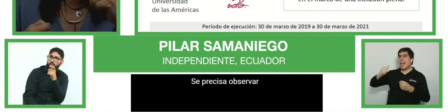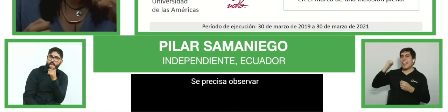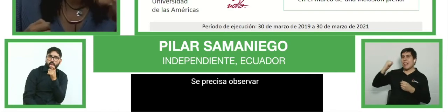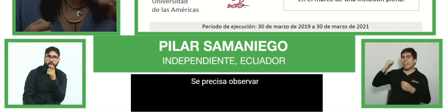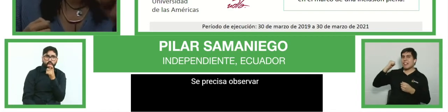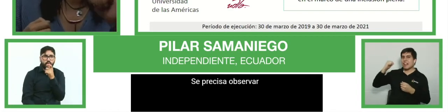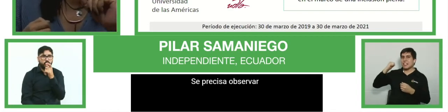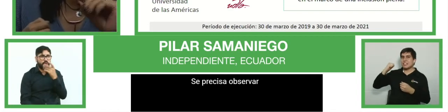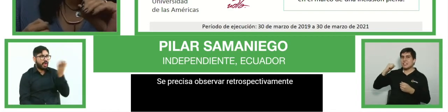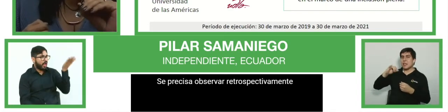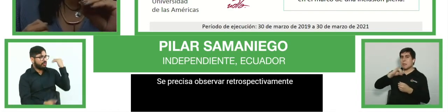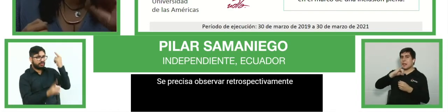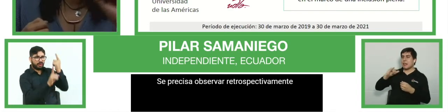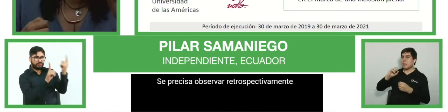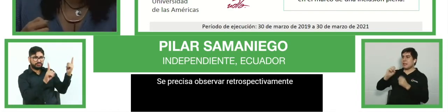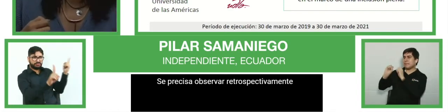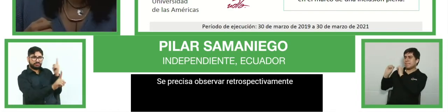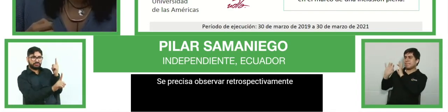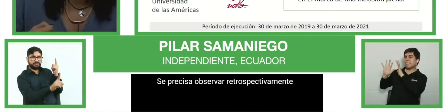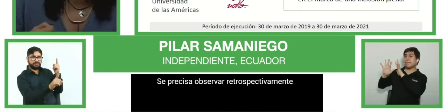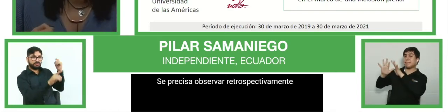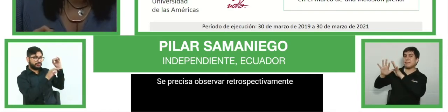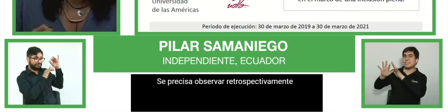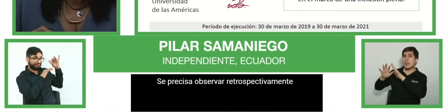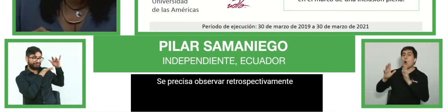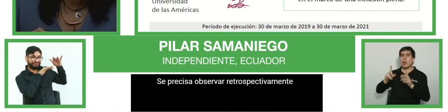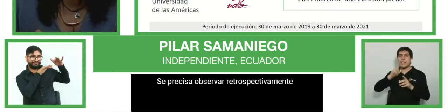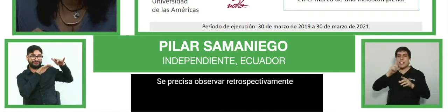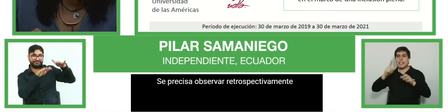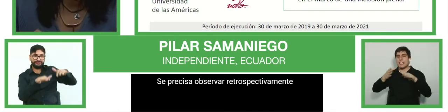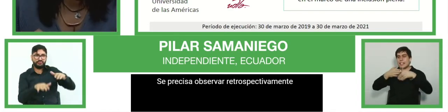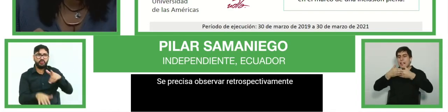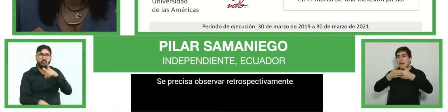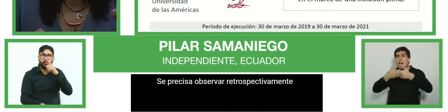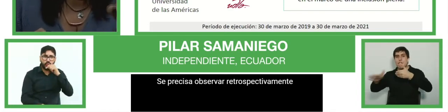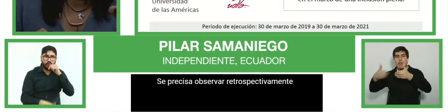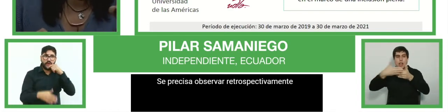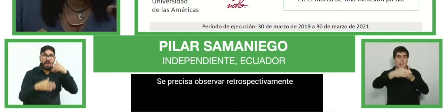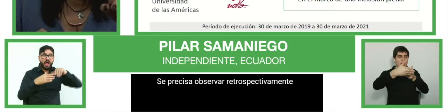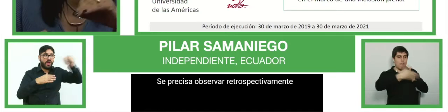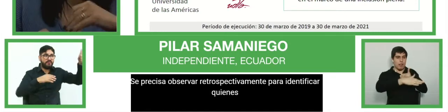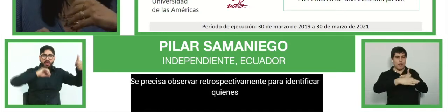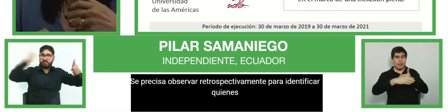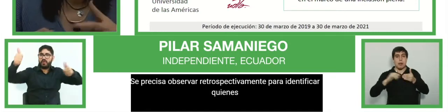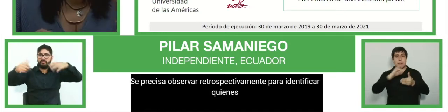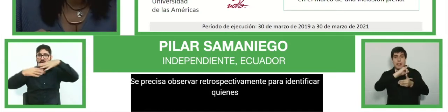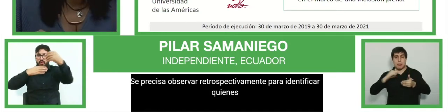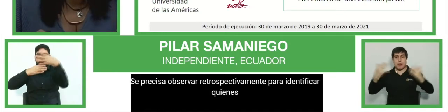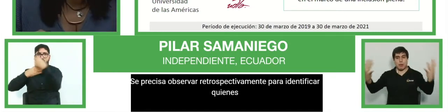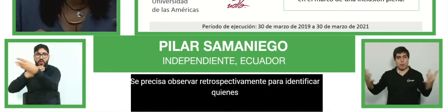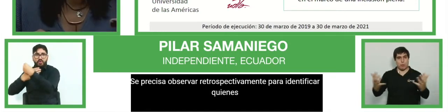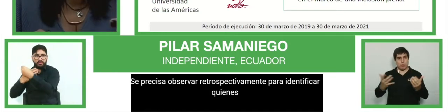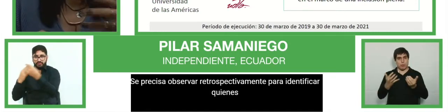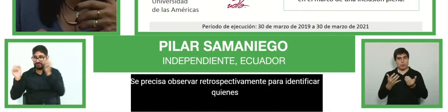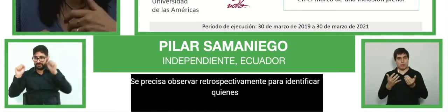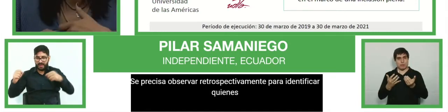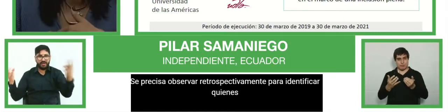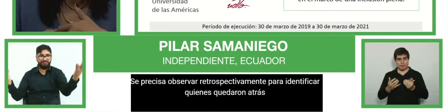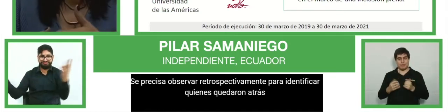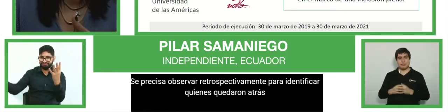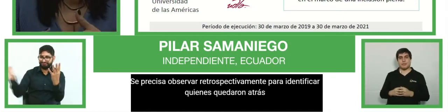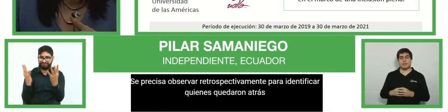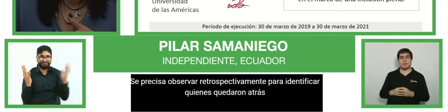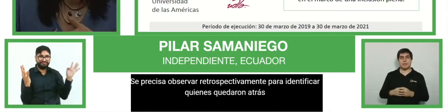nota de quiénes están fuera y qué vamos a hacer. Evidentemente, está fuera